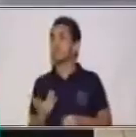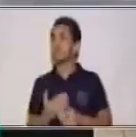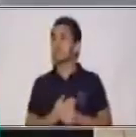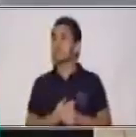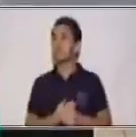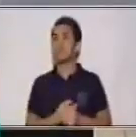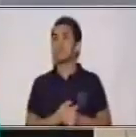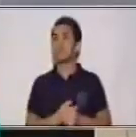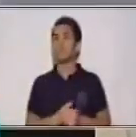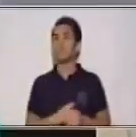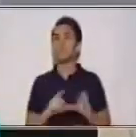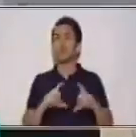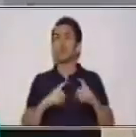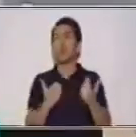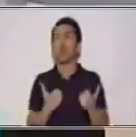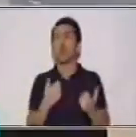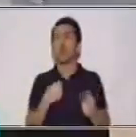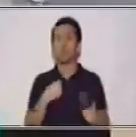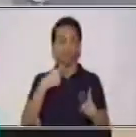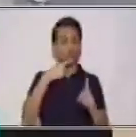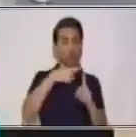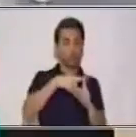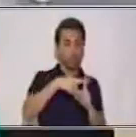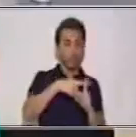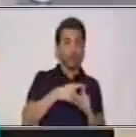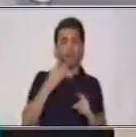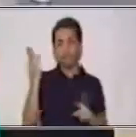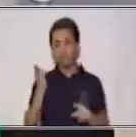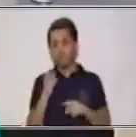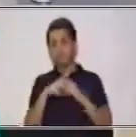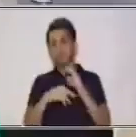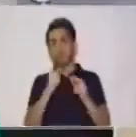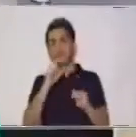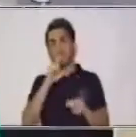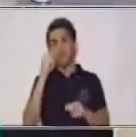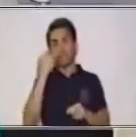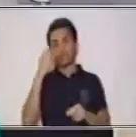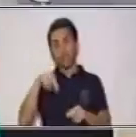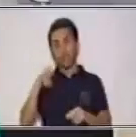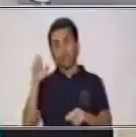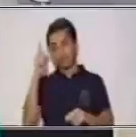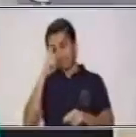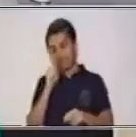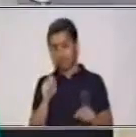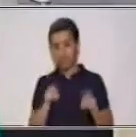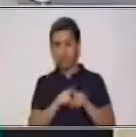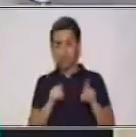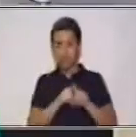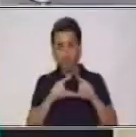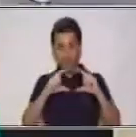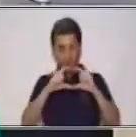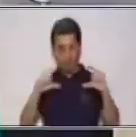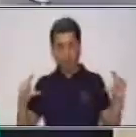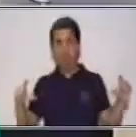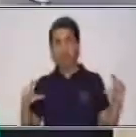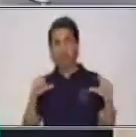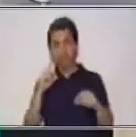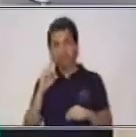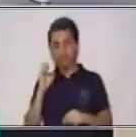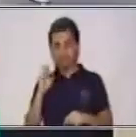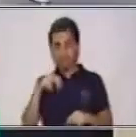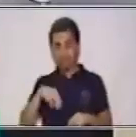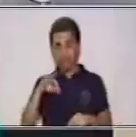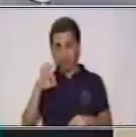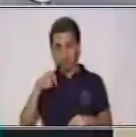inicialmente cómo sumamos fracciones que tienen igual denominador. Acá tenemos el